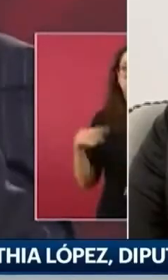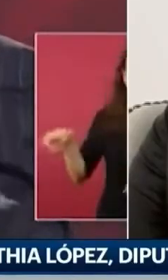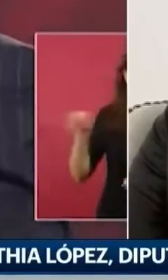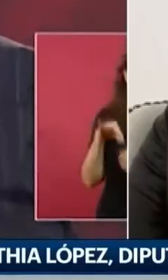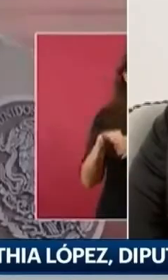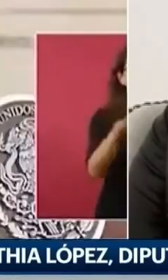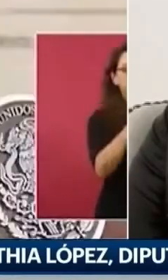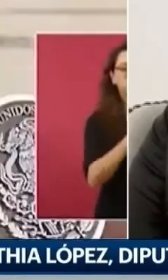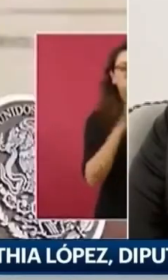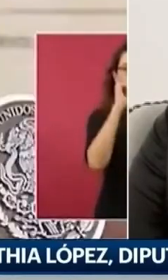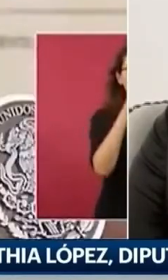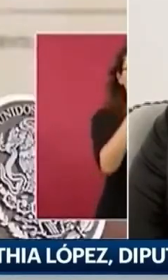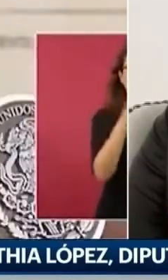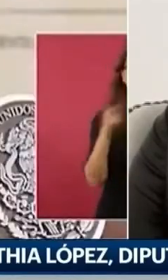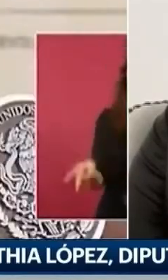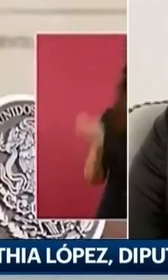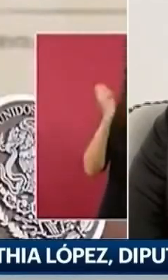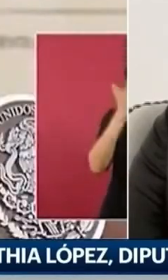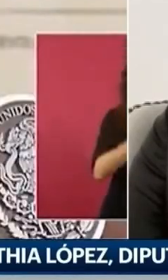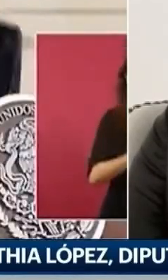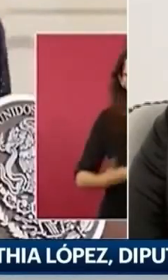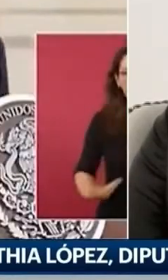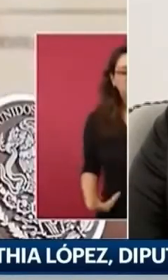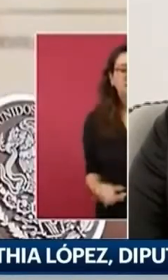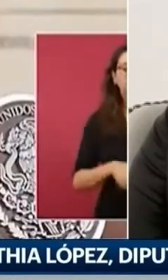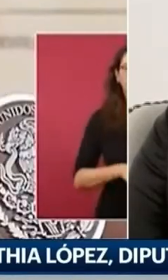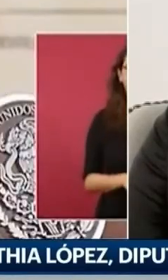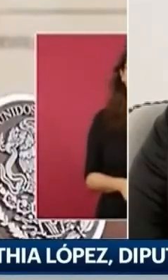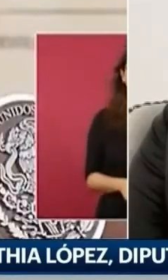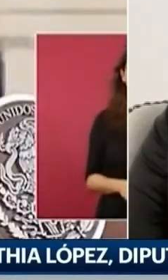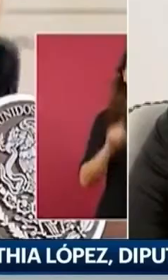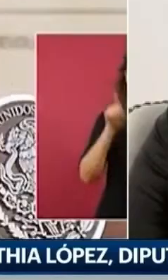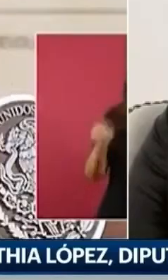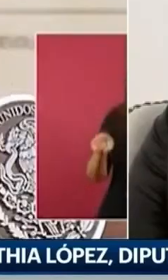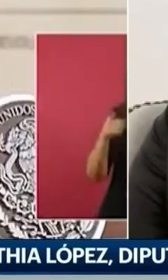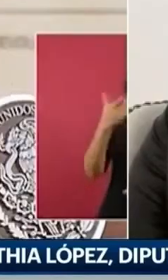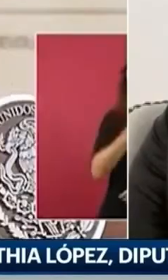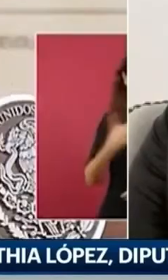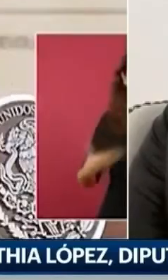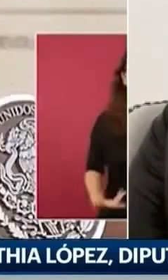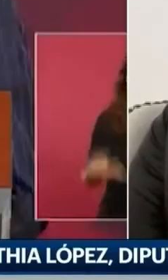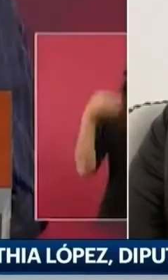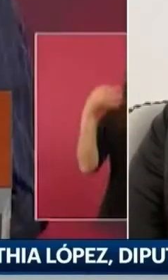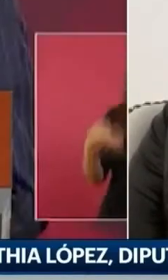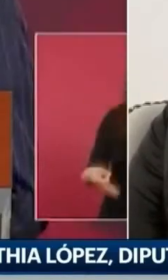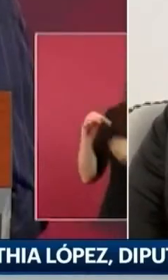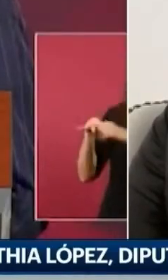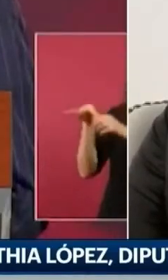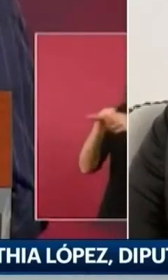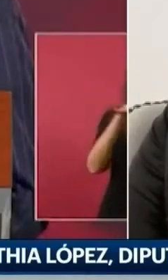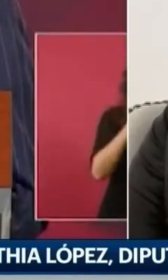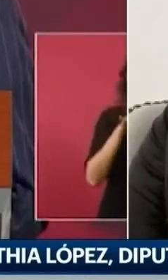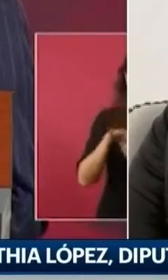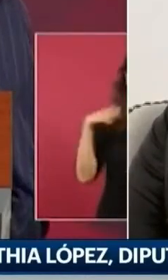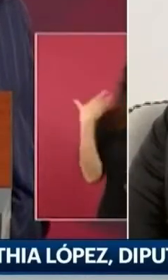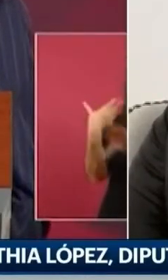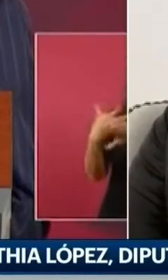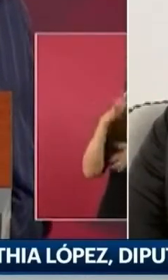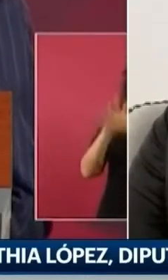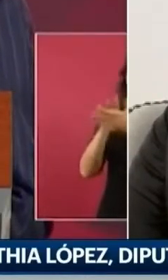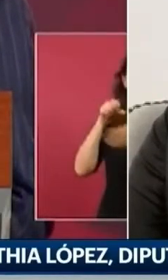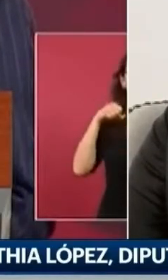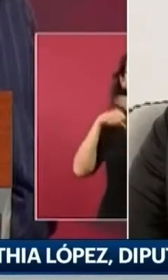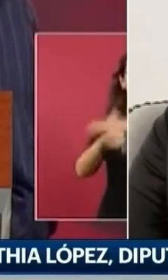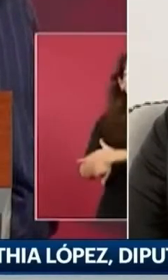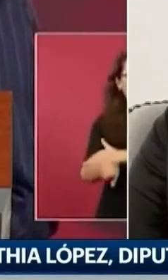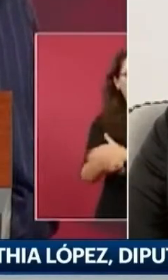un posicionamiento más contundente en la Cámara de Diputados. Ahora terminó el periodo de sesiones, pero no estamos de acuerdo con esto que se